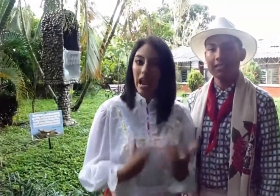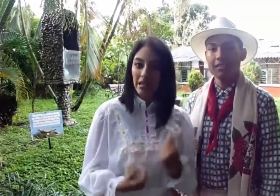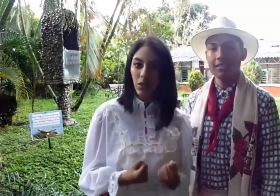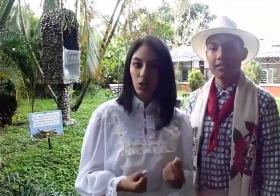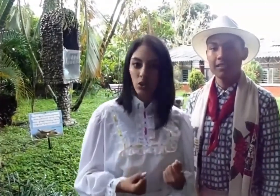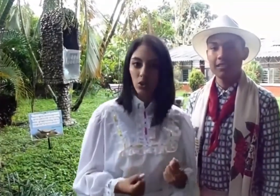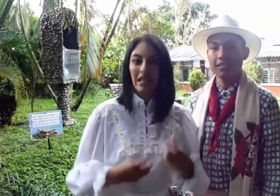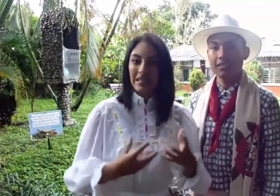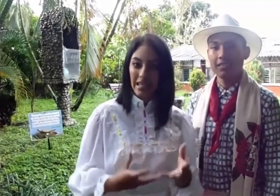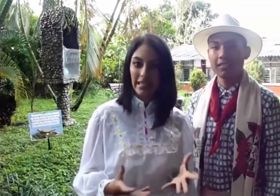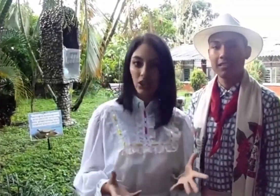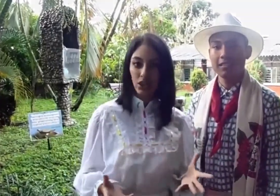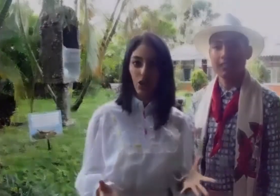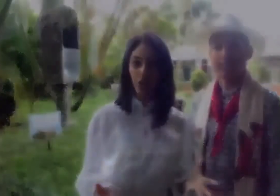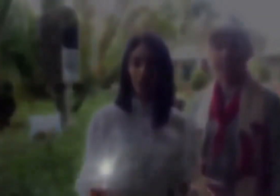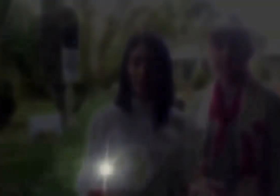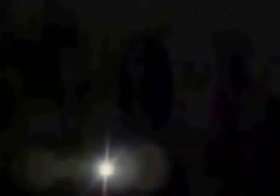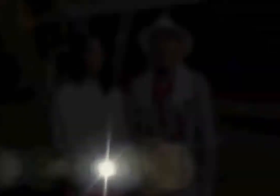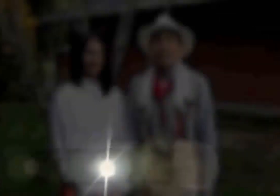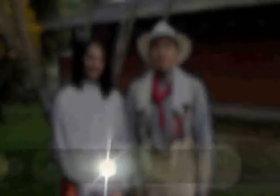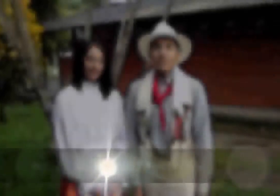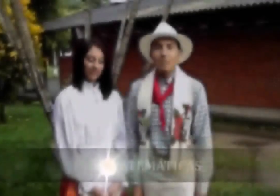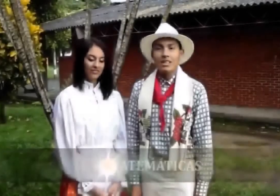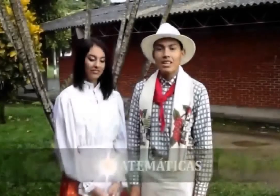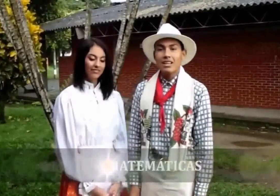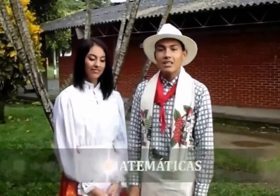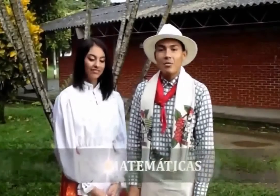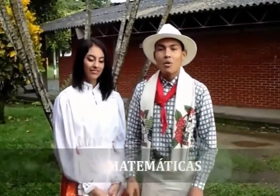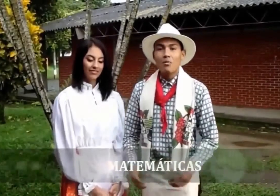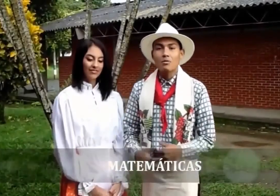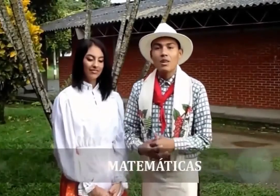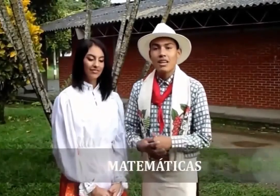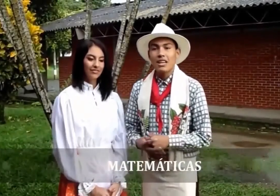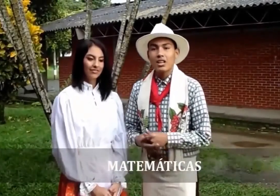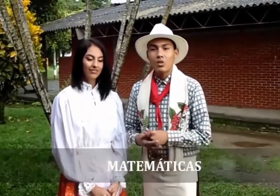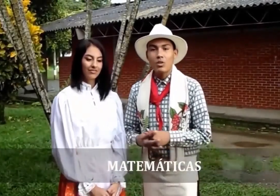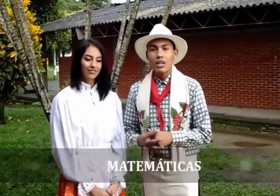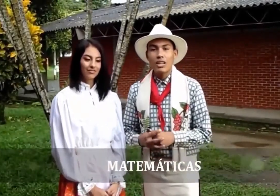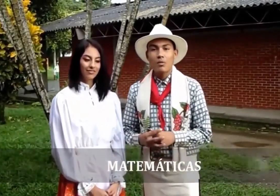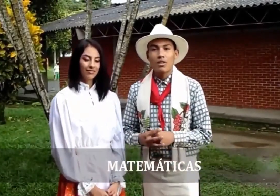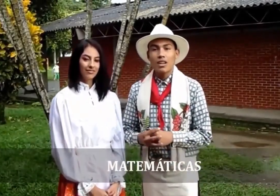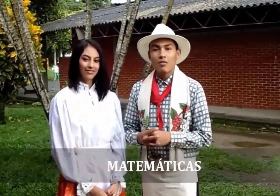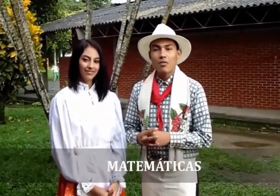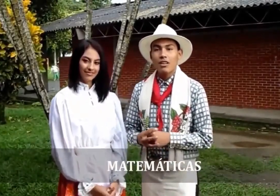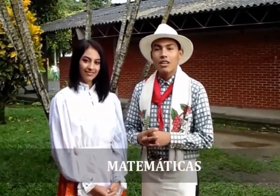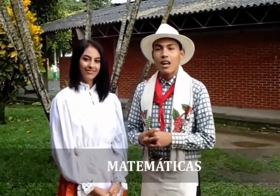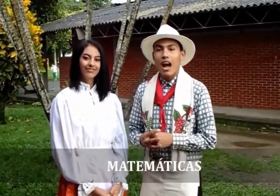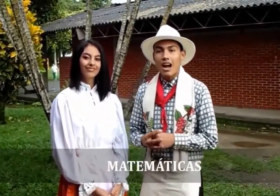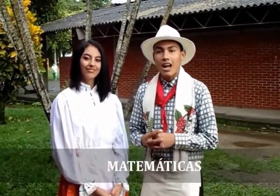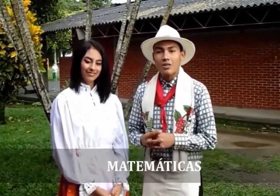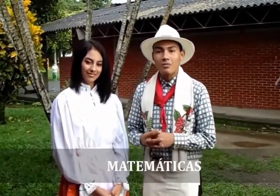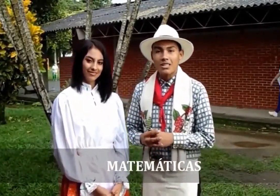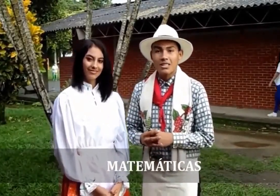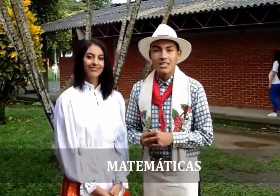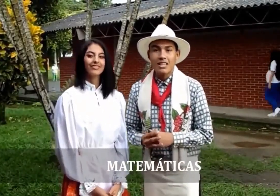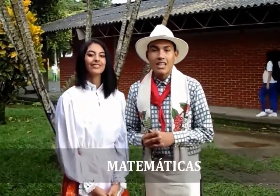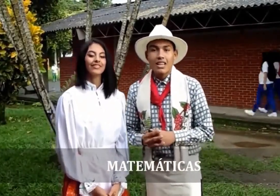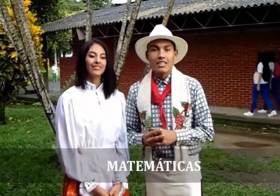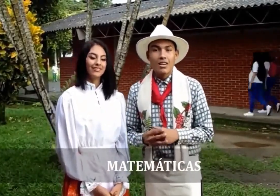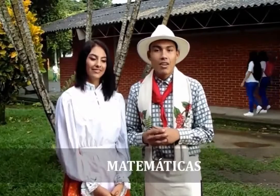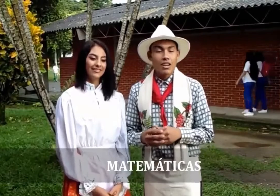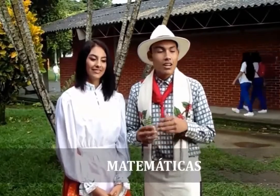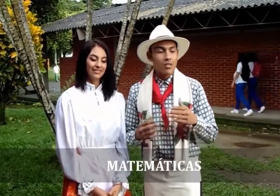que recopilar de nuestros ancianitos recolectores de café. En matemáticas podemos medir la altura del árbol de café de cada